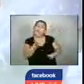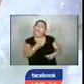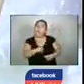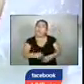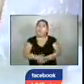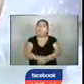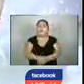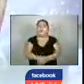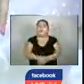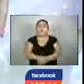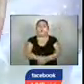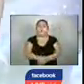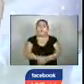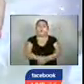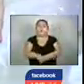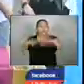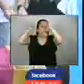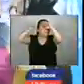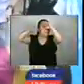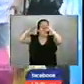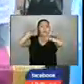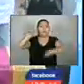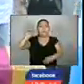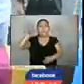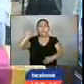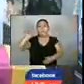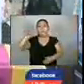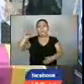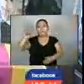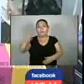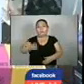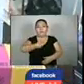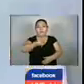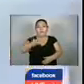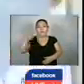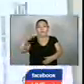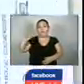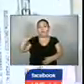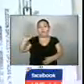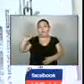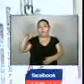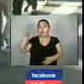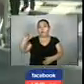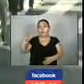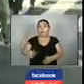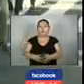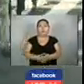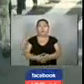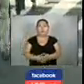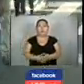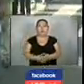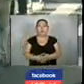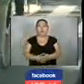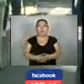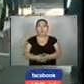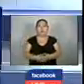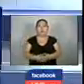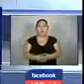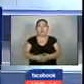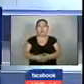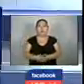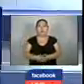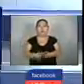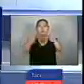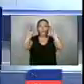evento electoral. Con imágenes de Roberto Martínez, un reporte de Ileana Leiva para Noticiero Hechos.